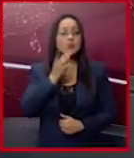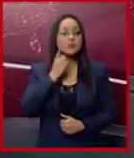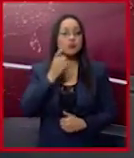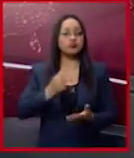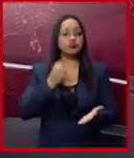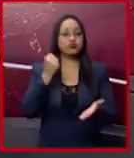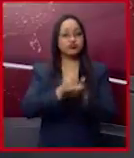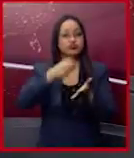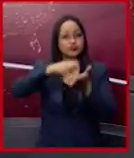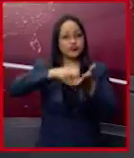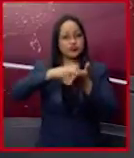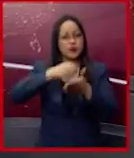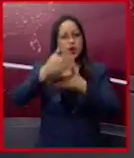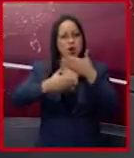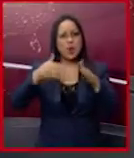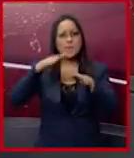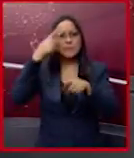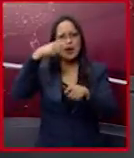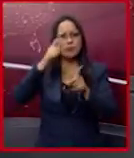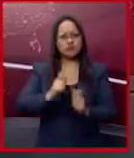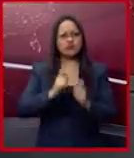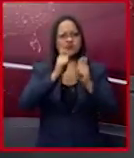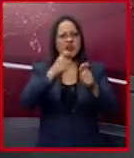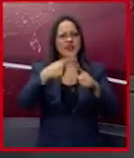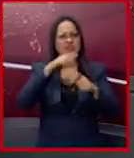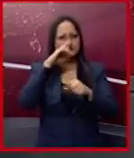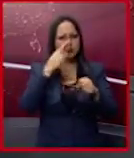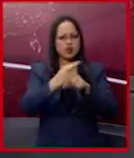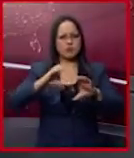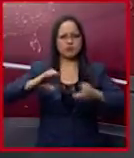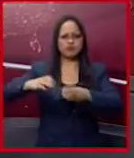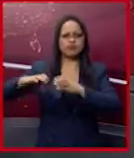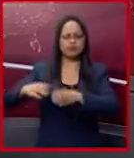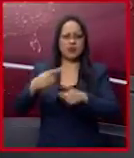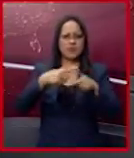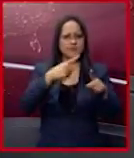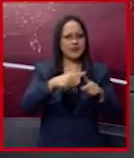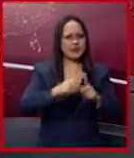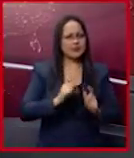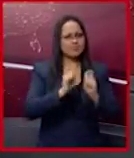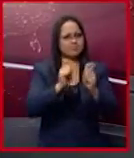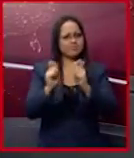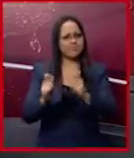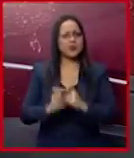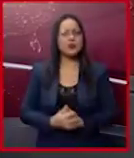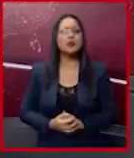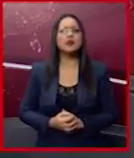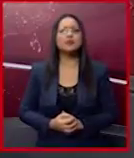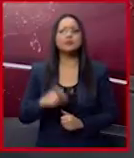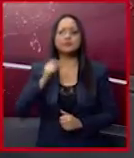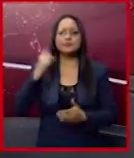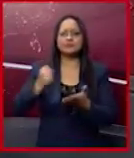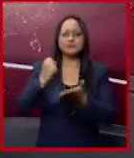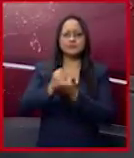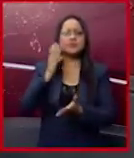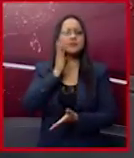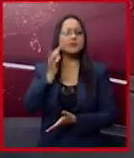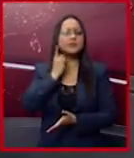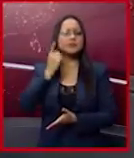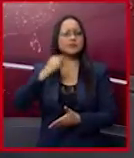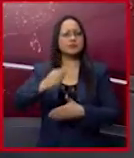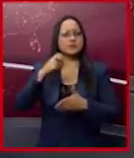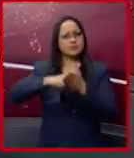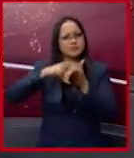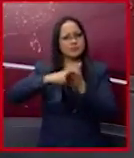Diputados avaló modificar el proceso de nombramiento de los titulares de los organismos constitucionales autónomos. Fue aprobada también por la Cámara de Diputados reforma